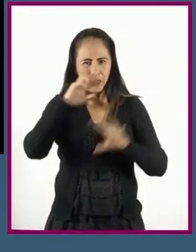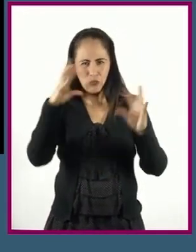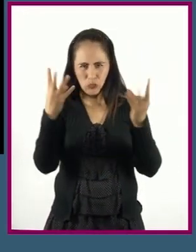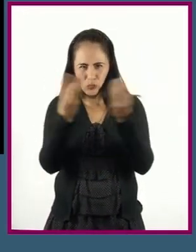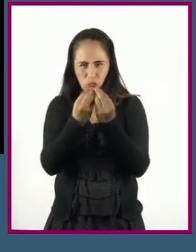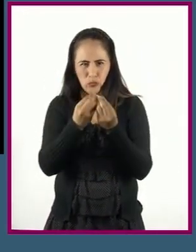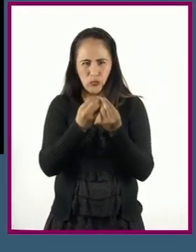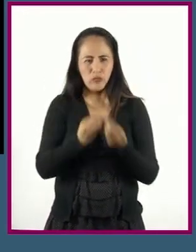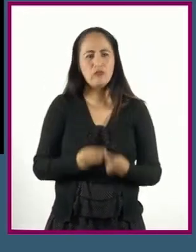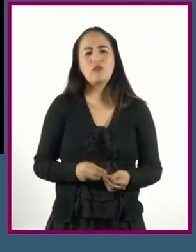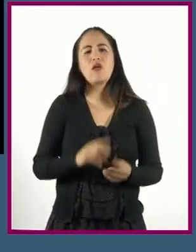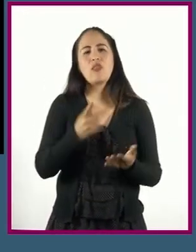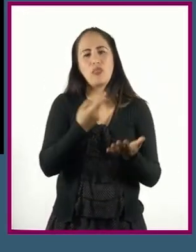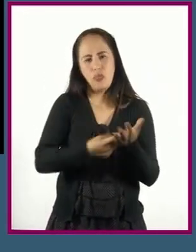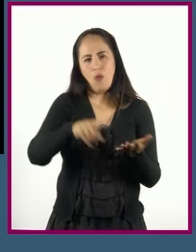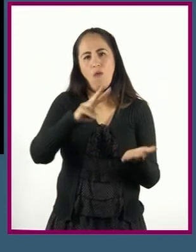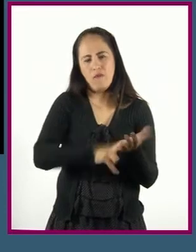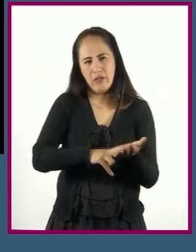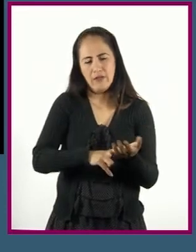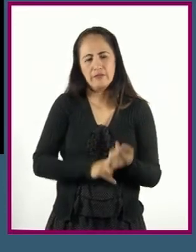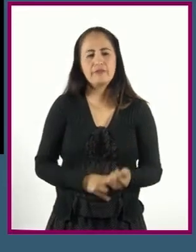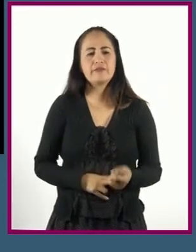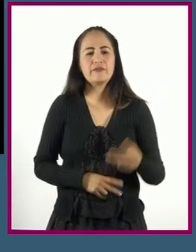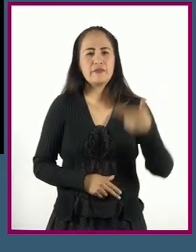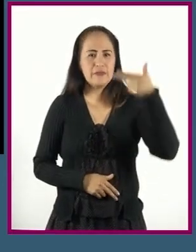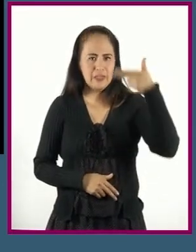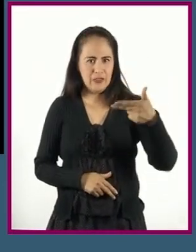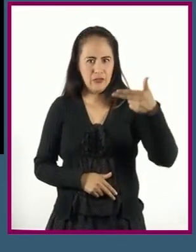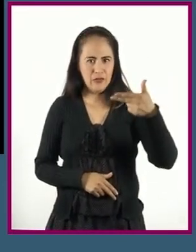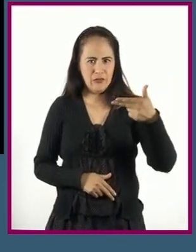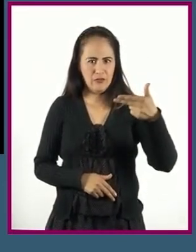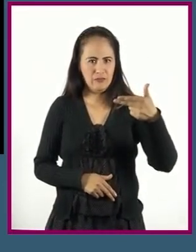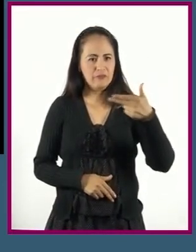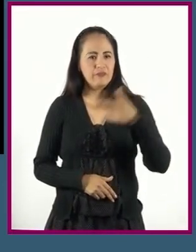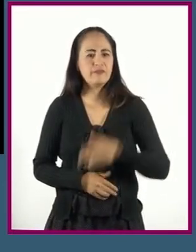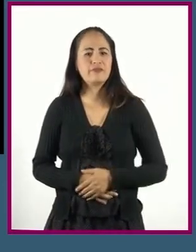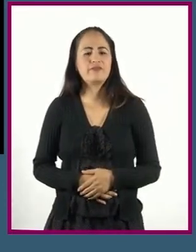Vamos a completar el hidrógeno. Ahí está, hidrógeno molecular,